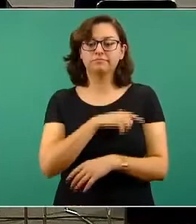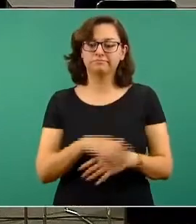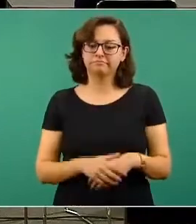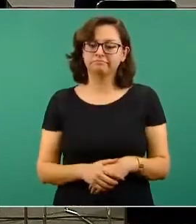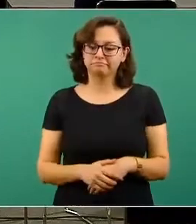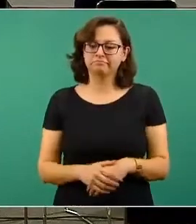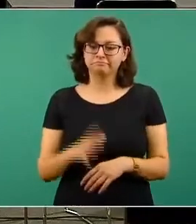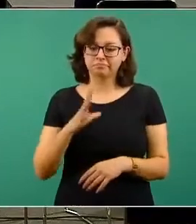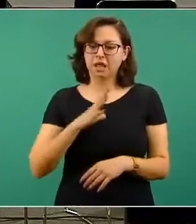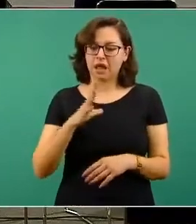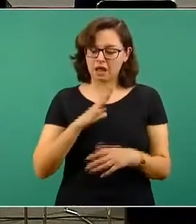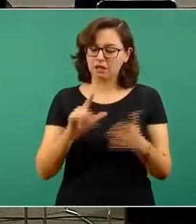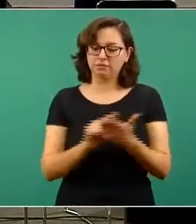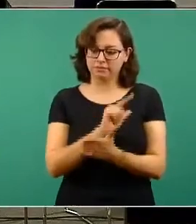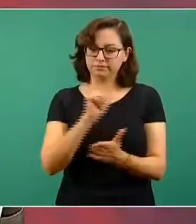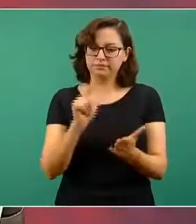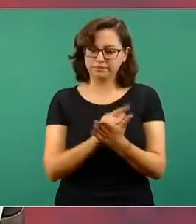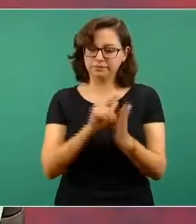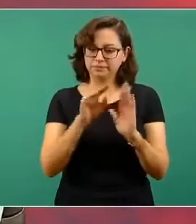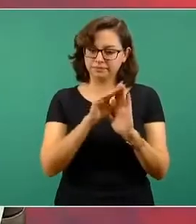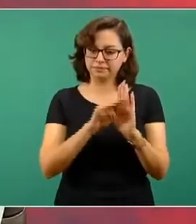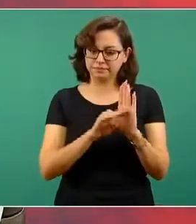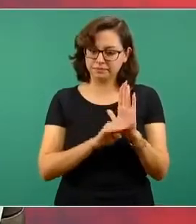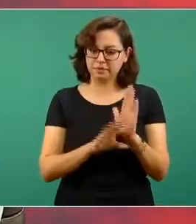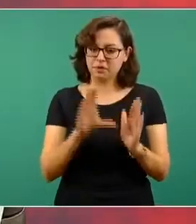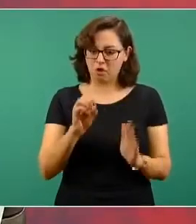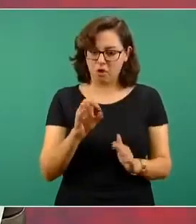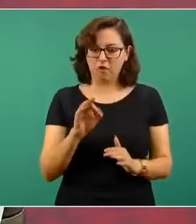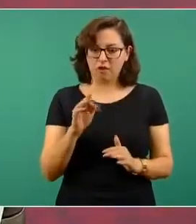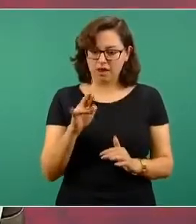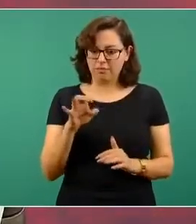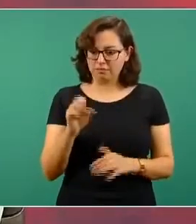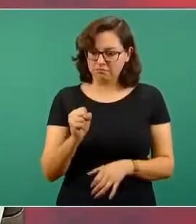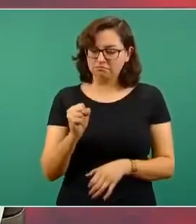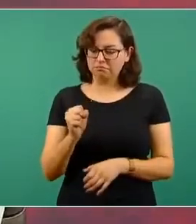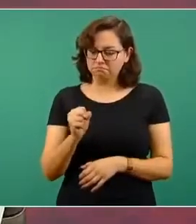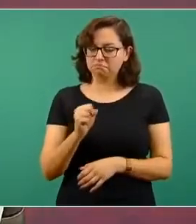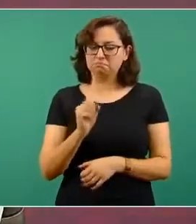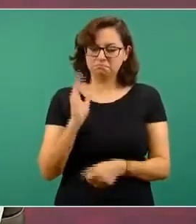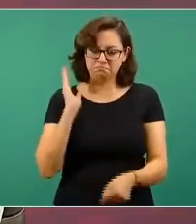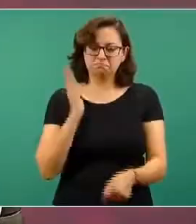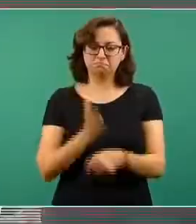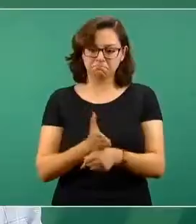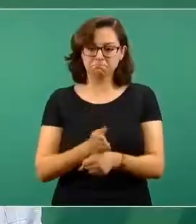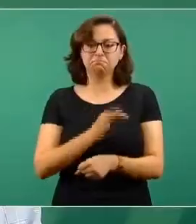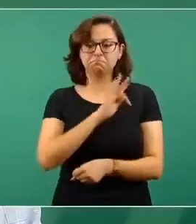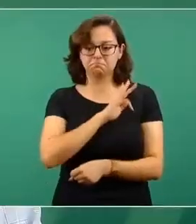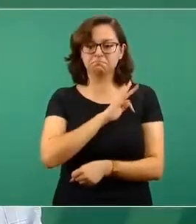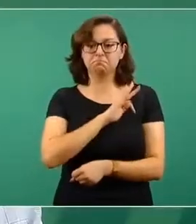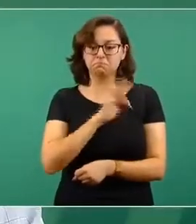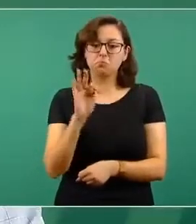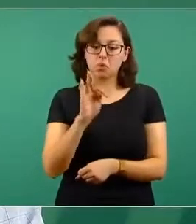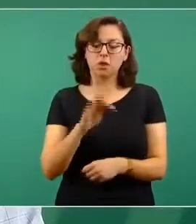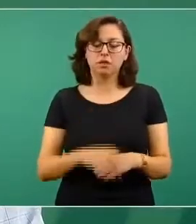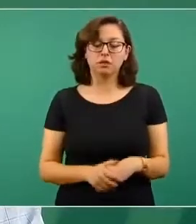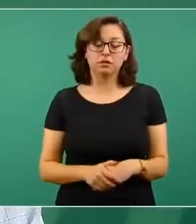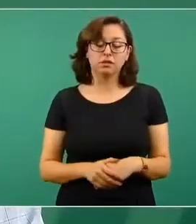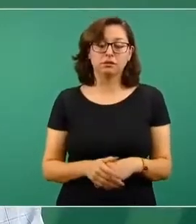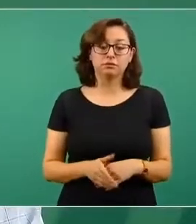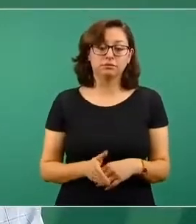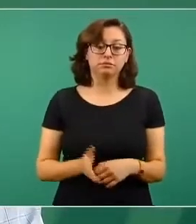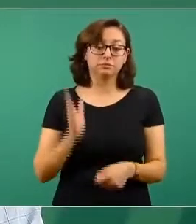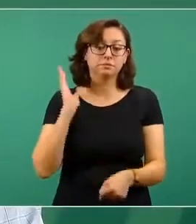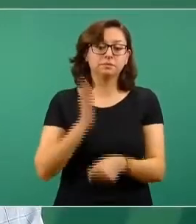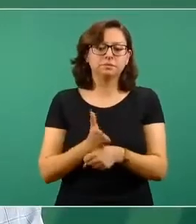una legislación que la COFEPRIS puede aplicar y sancionar, ¿no? Sanciones obviamente que